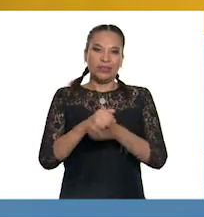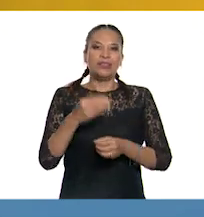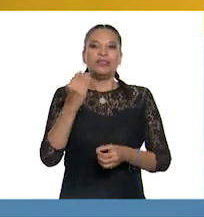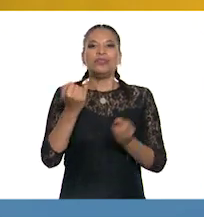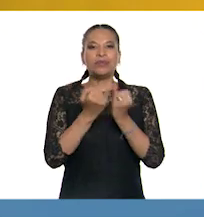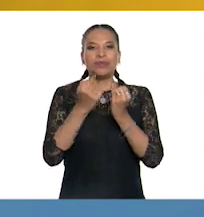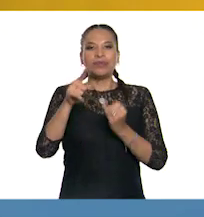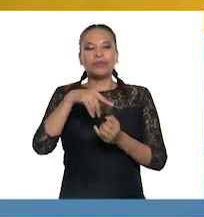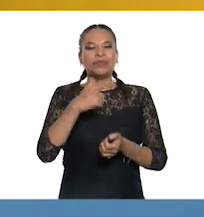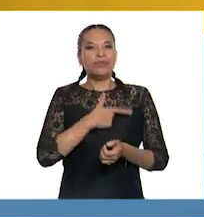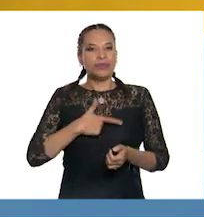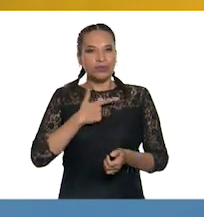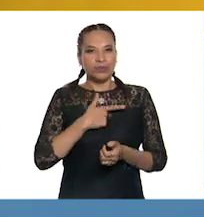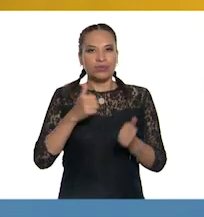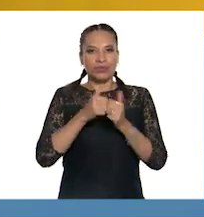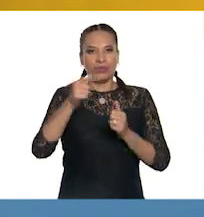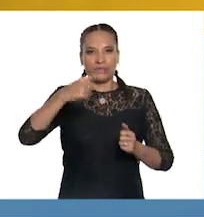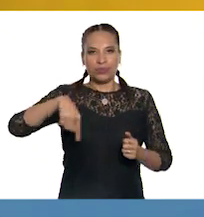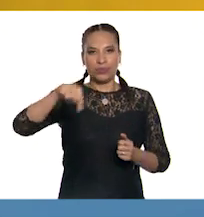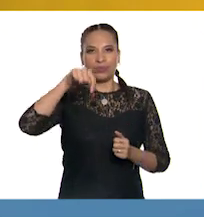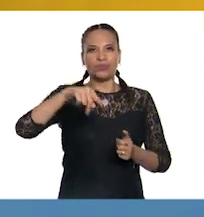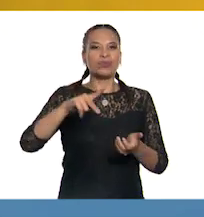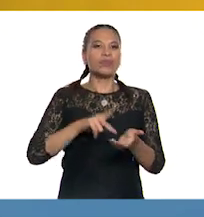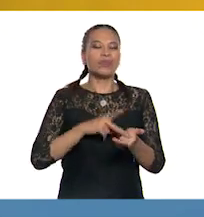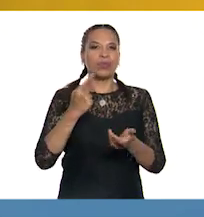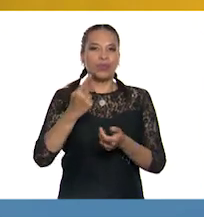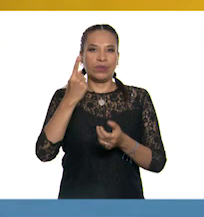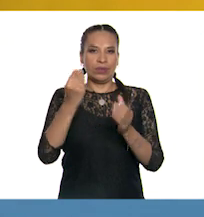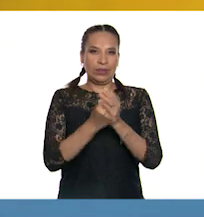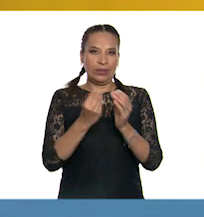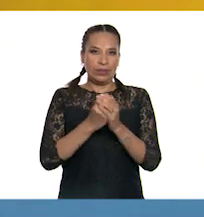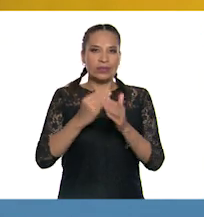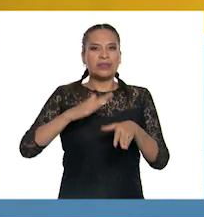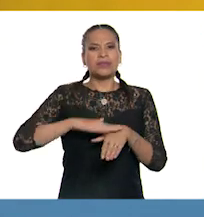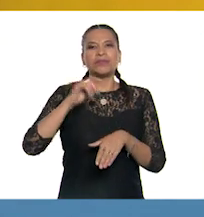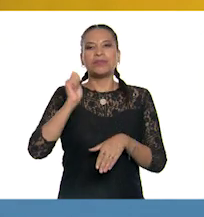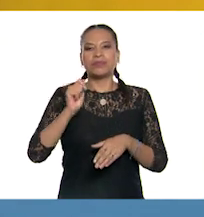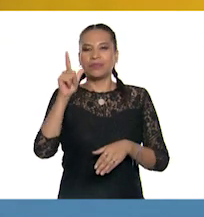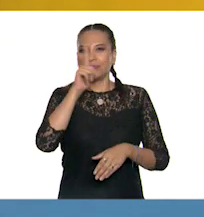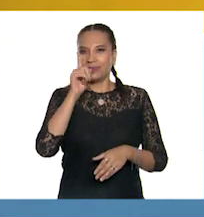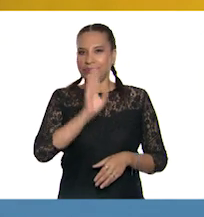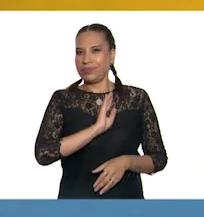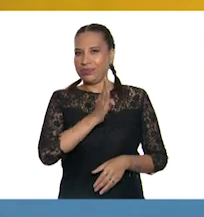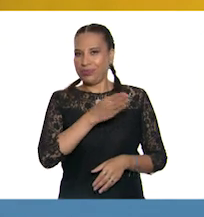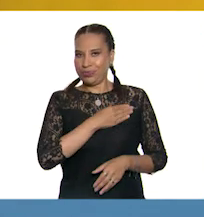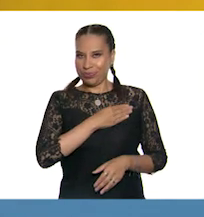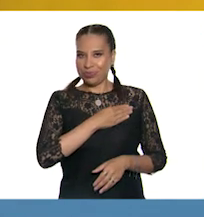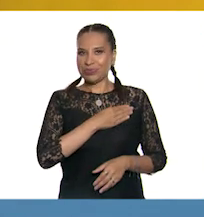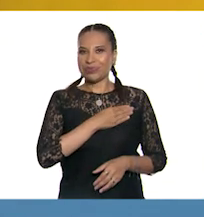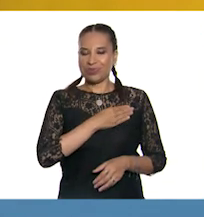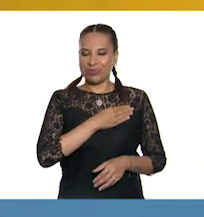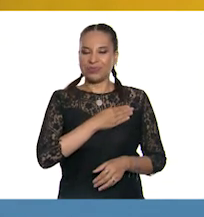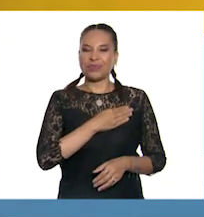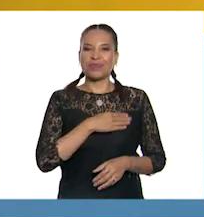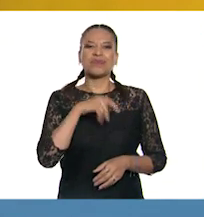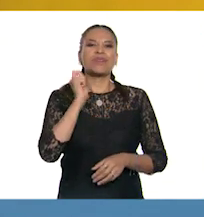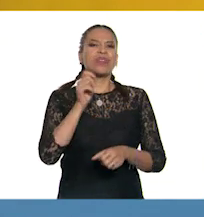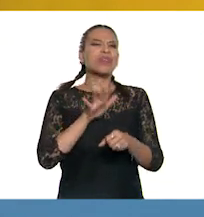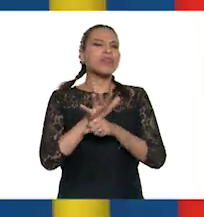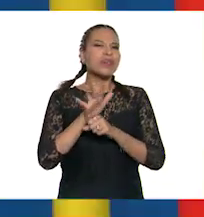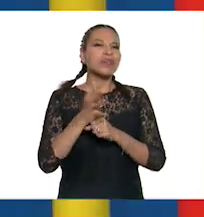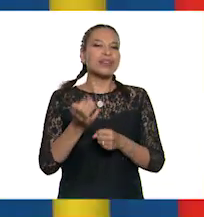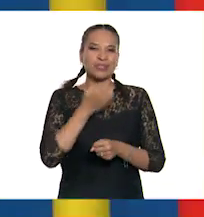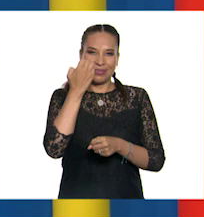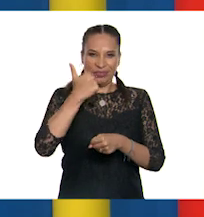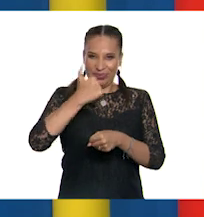me da muchísimo gusto de estar con ustedes nuevamente en una clase más de lengua materna español. ¿De qué grado, Alfonso?